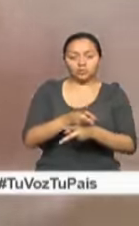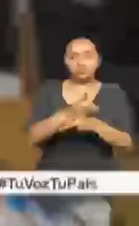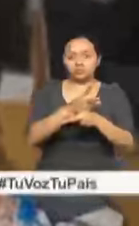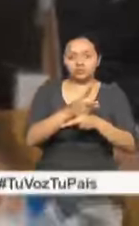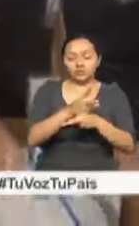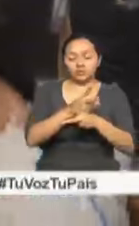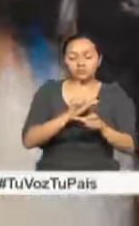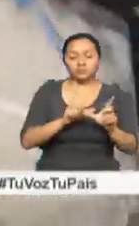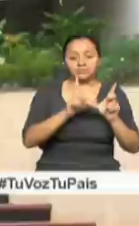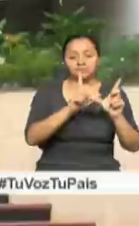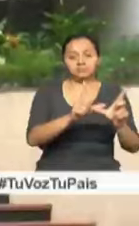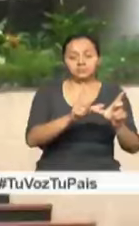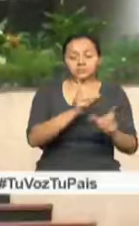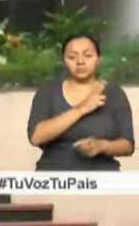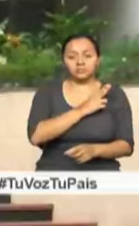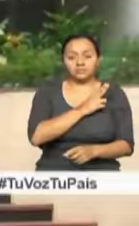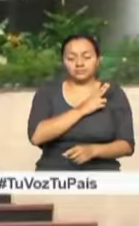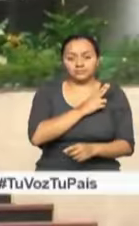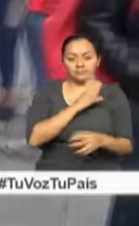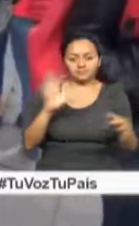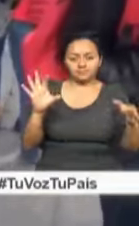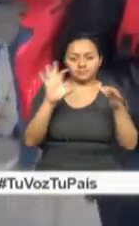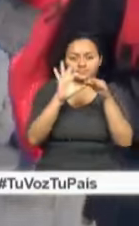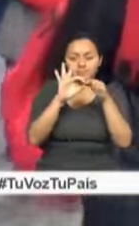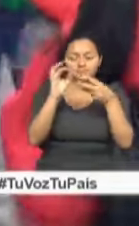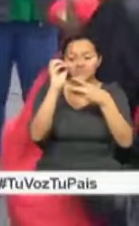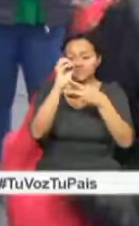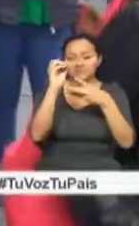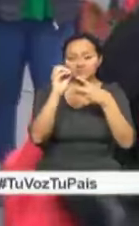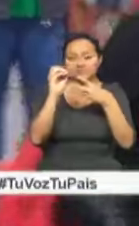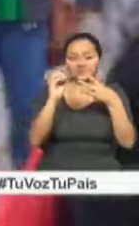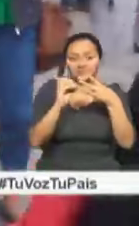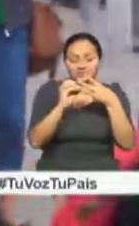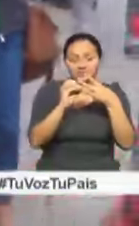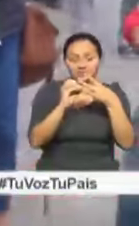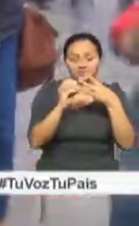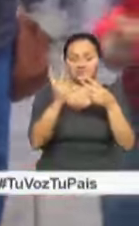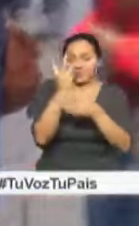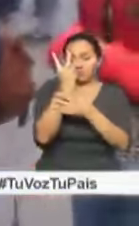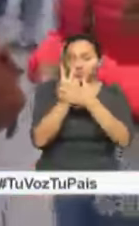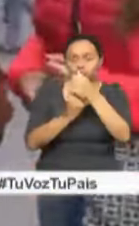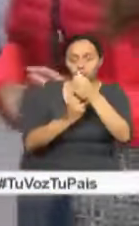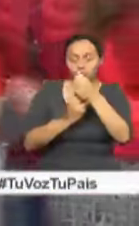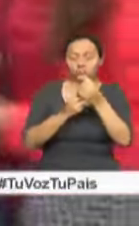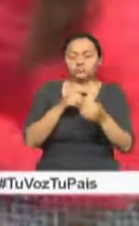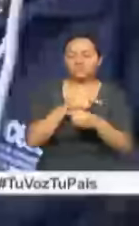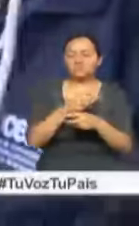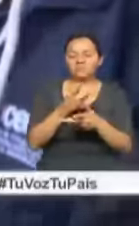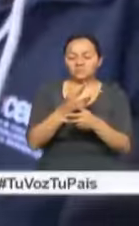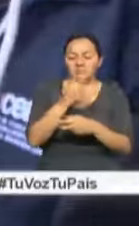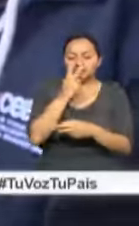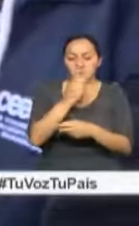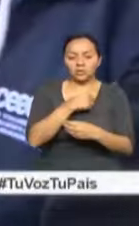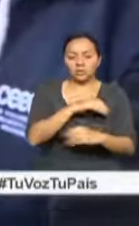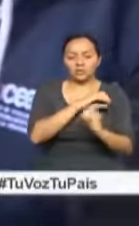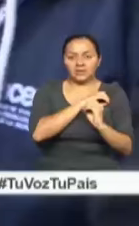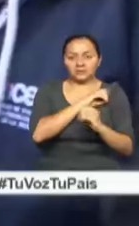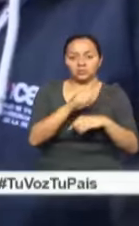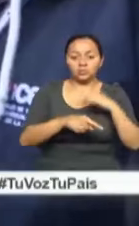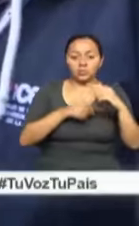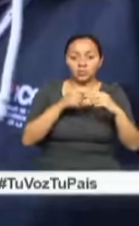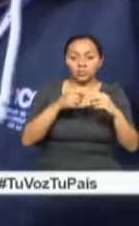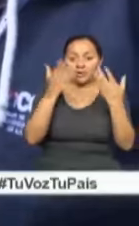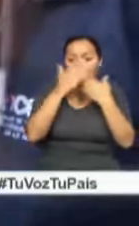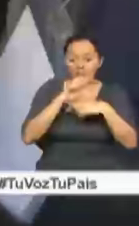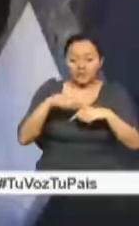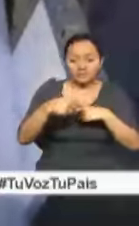con la Secretaría de Educación Superior, Ciencia y Tecnología e Innovación, SENESID, determinará la obligatoriedad de rendir el